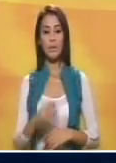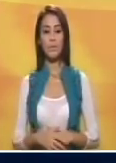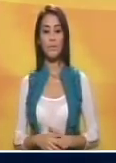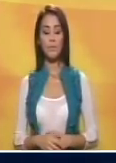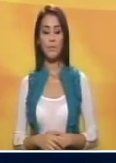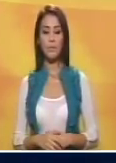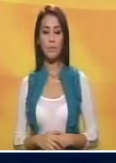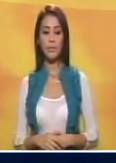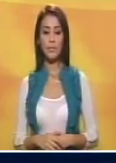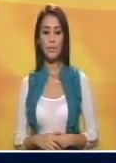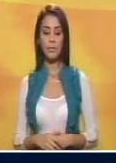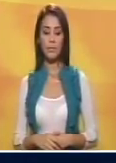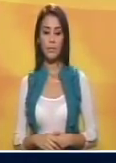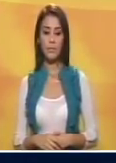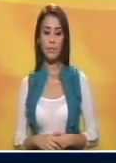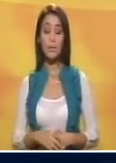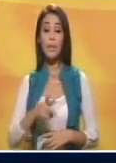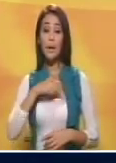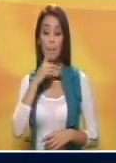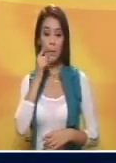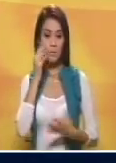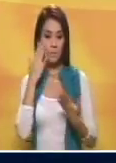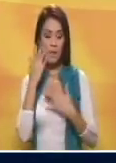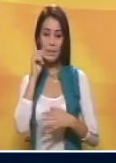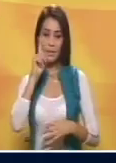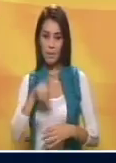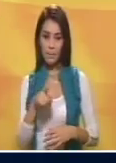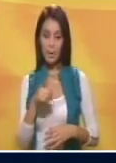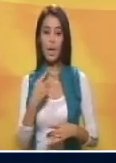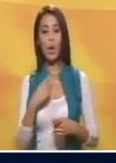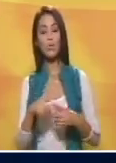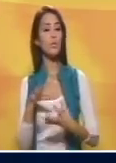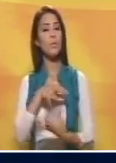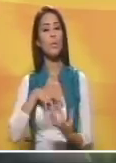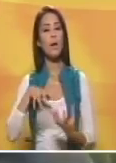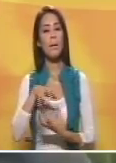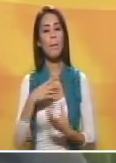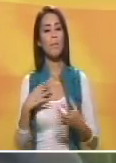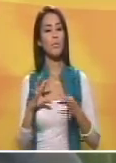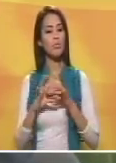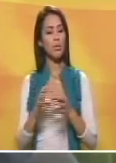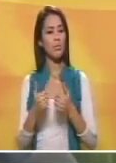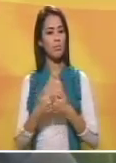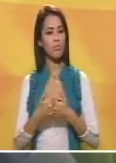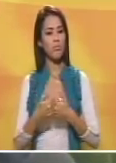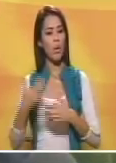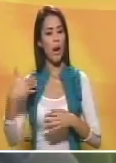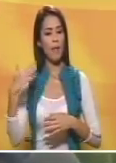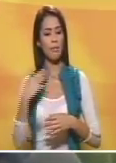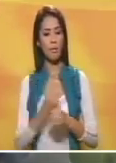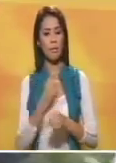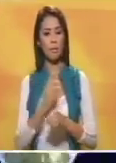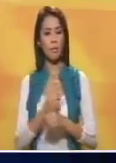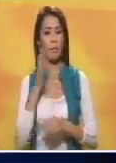New England. El político también se enfrenta a otro escándalo por su relación con una ex empleada.